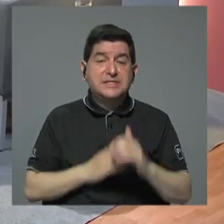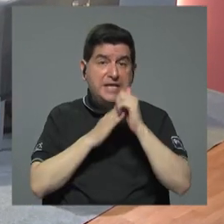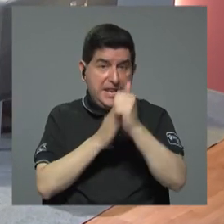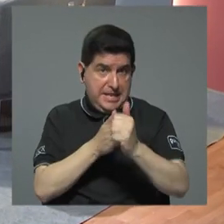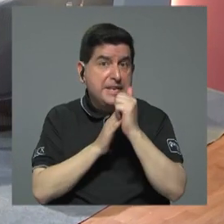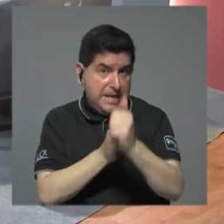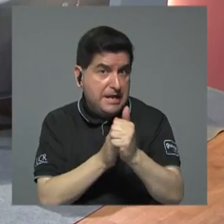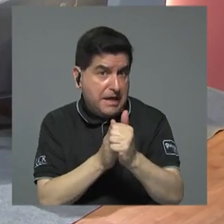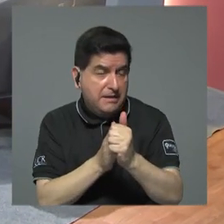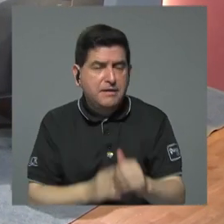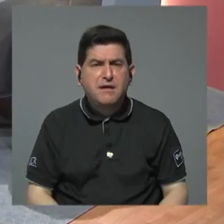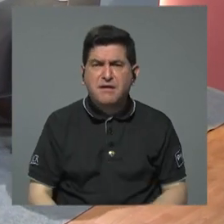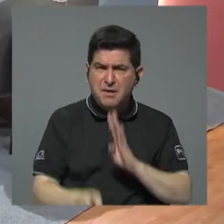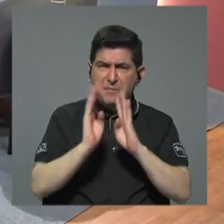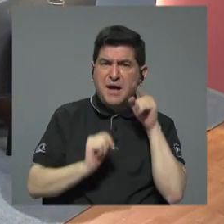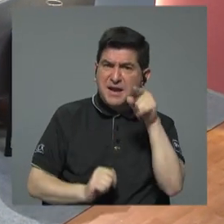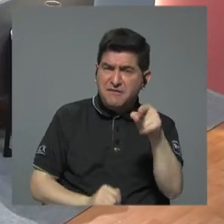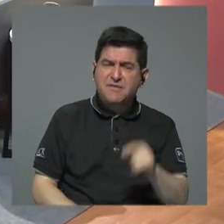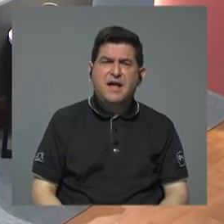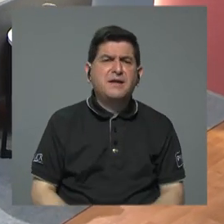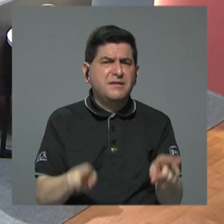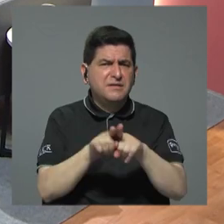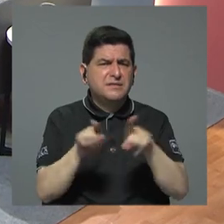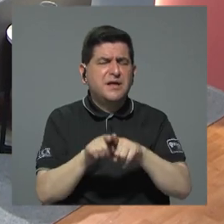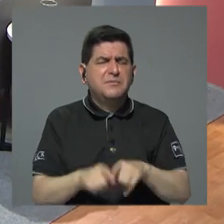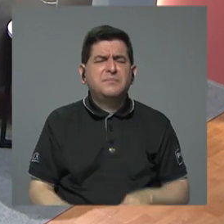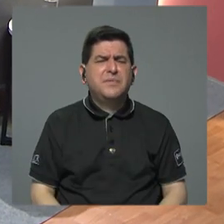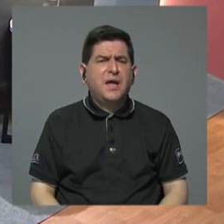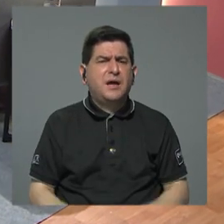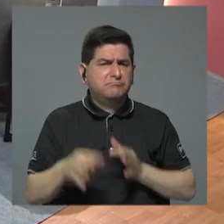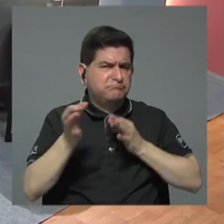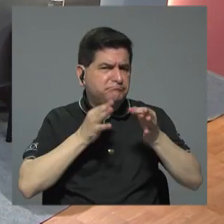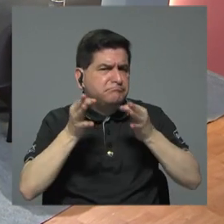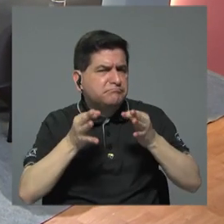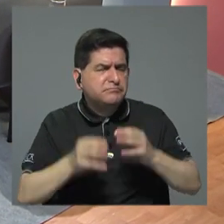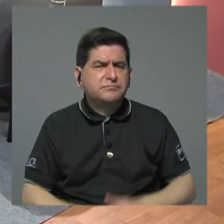lanza. Cuando queremos hablar de eso, tenemos que hablar también de